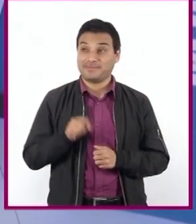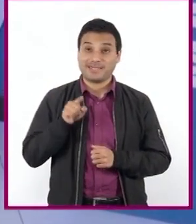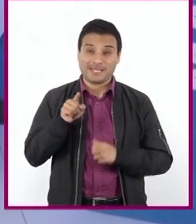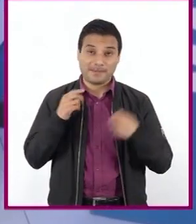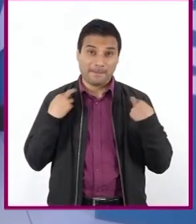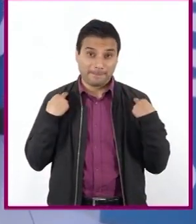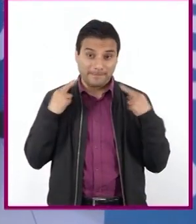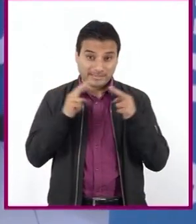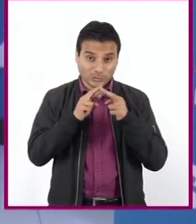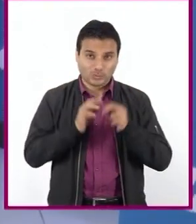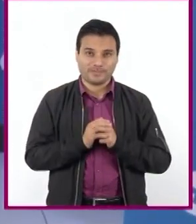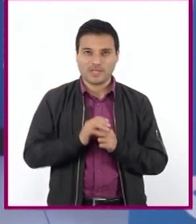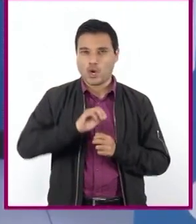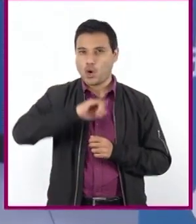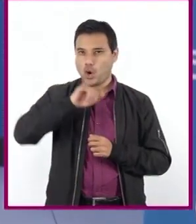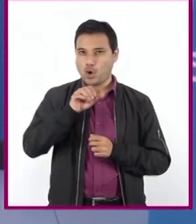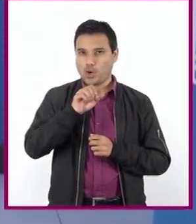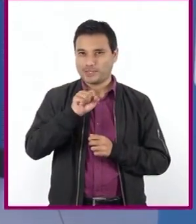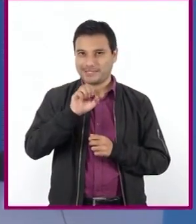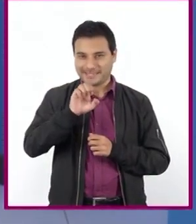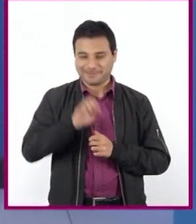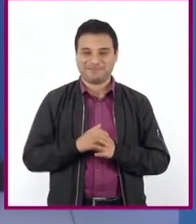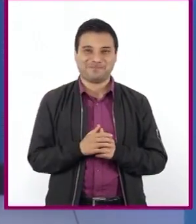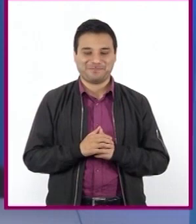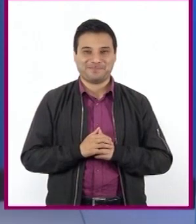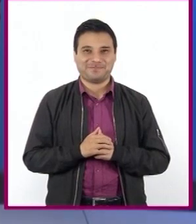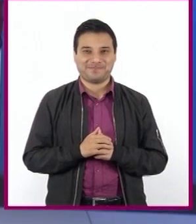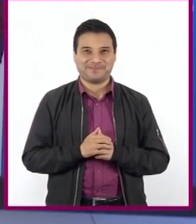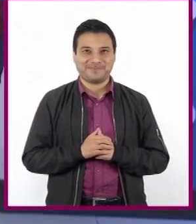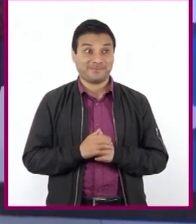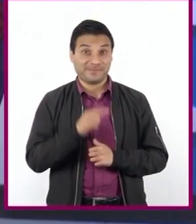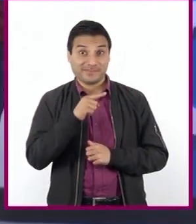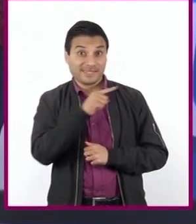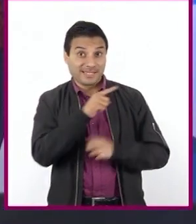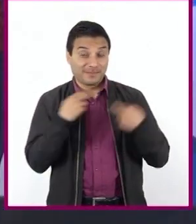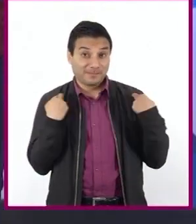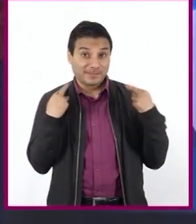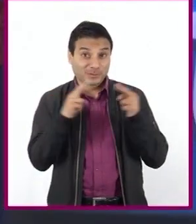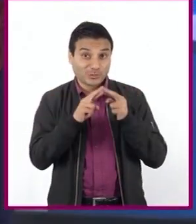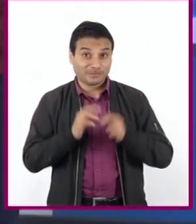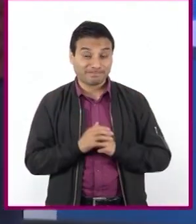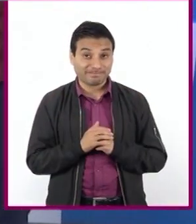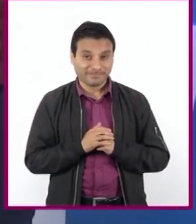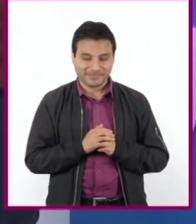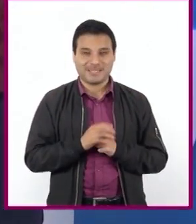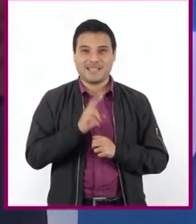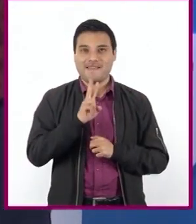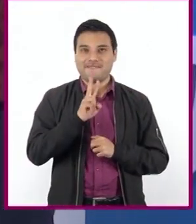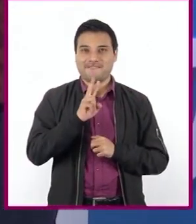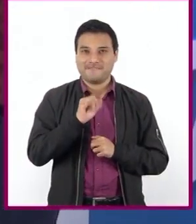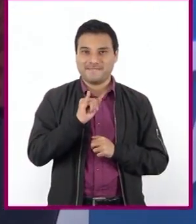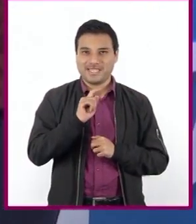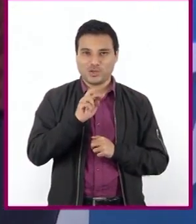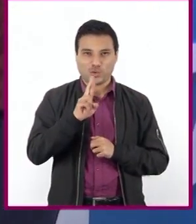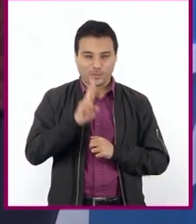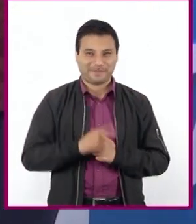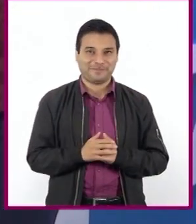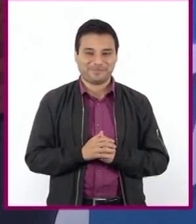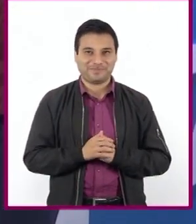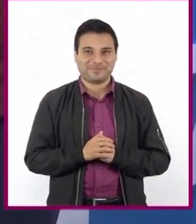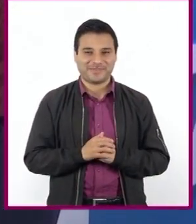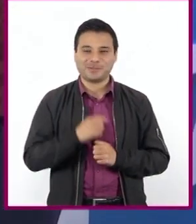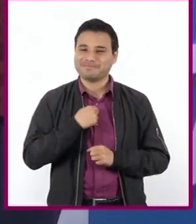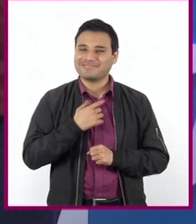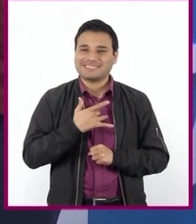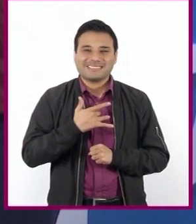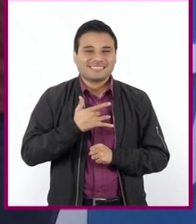el maestro José David Hernández Esquivel. Y él es el maestro Víctor Jesús Barabata Villasana. Me siento